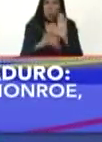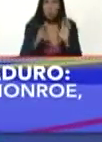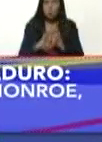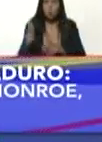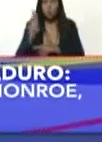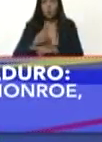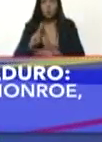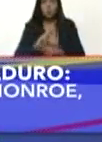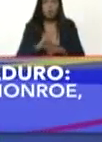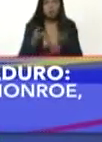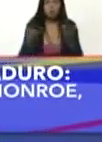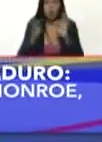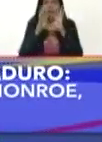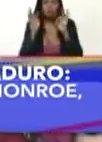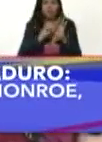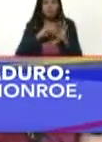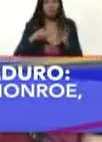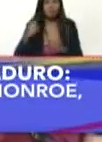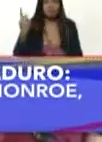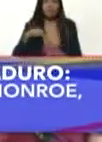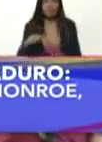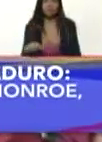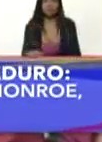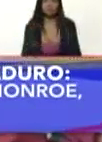Utilizando todos los métodos que tenemos.